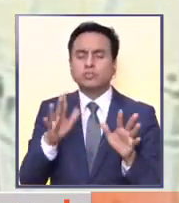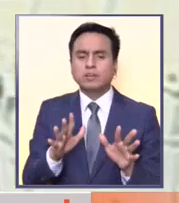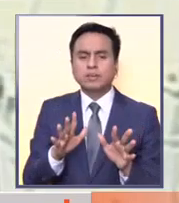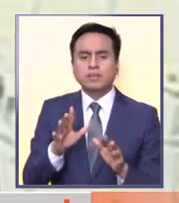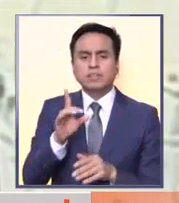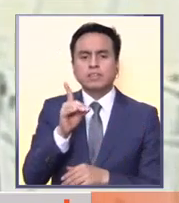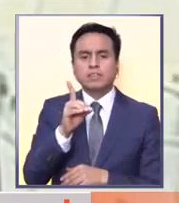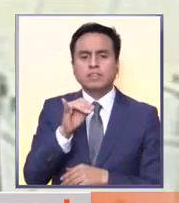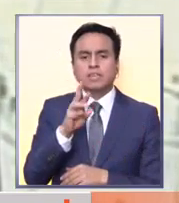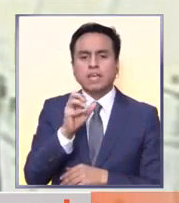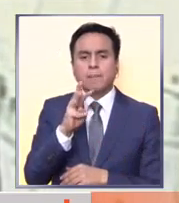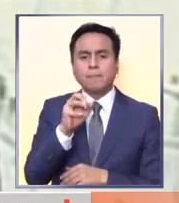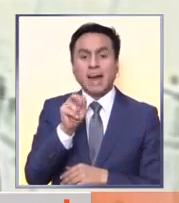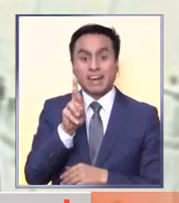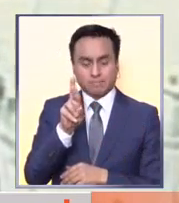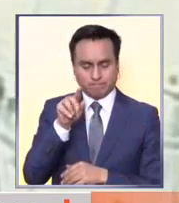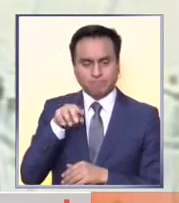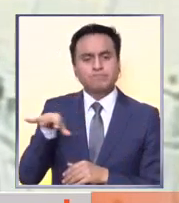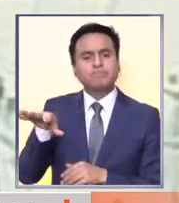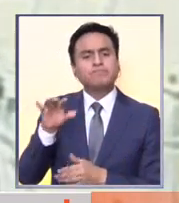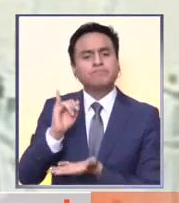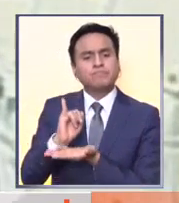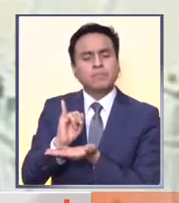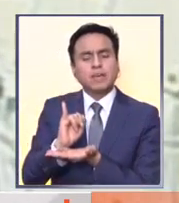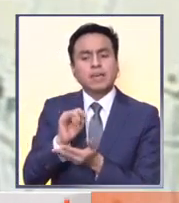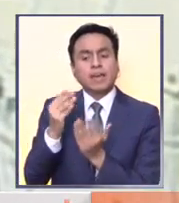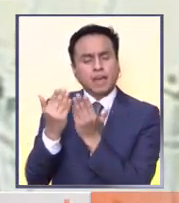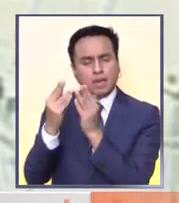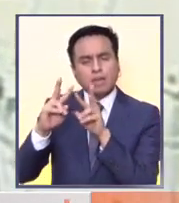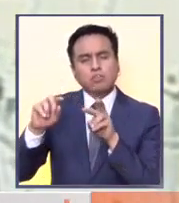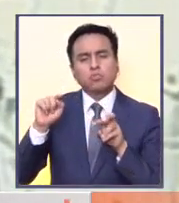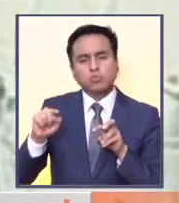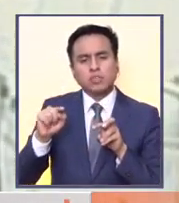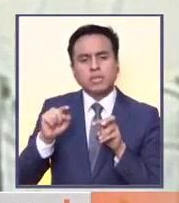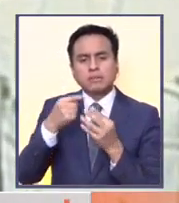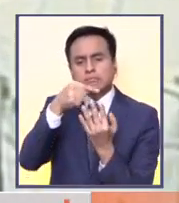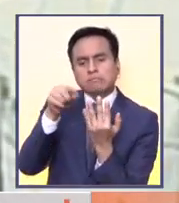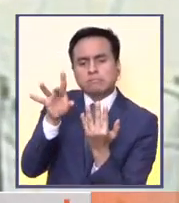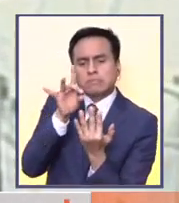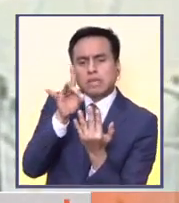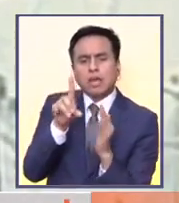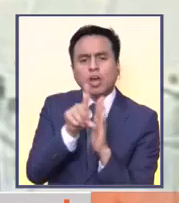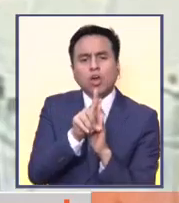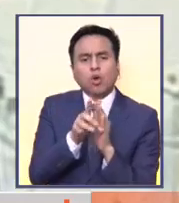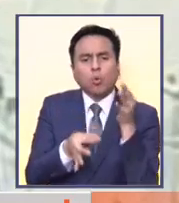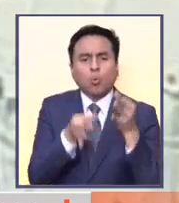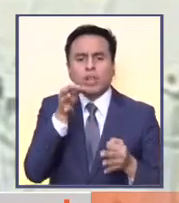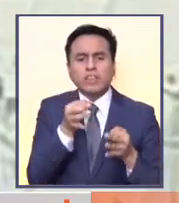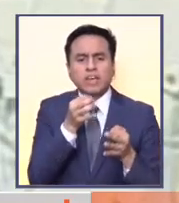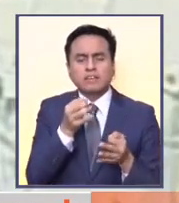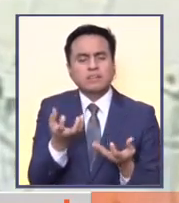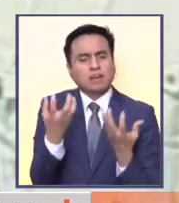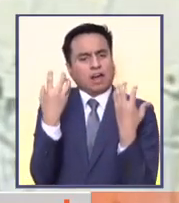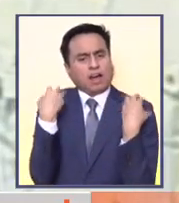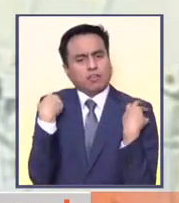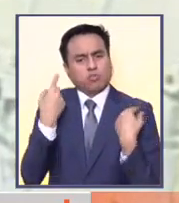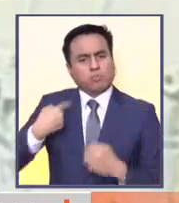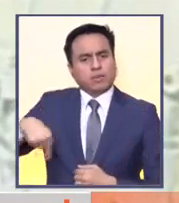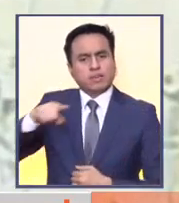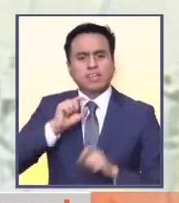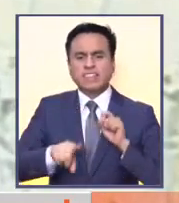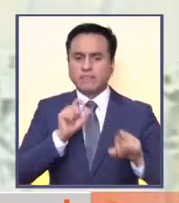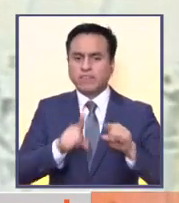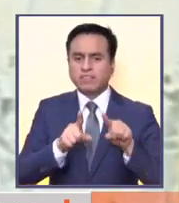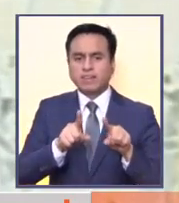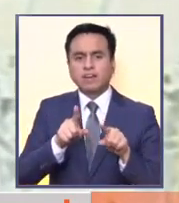Diremar que estudie las alternativas jurídicas para asumir la defensa